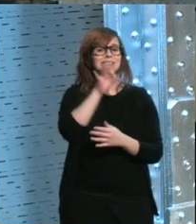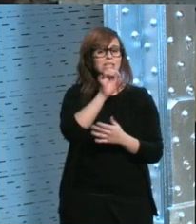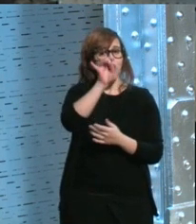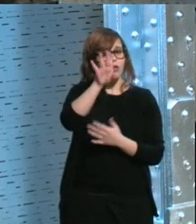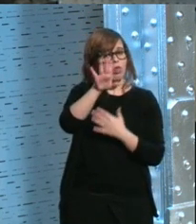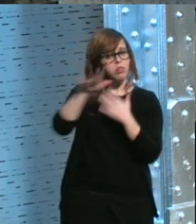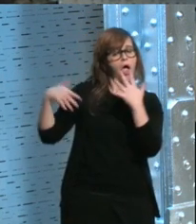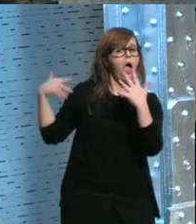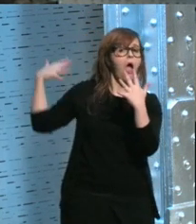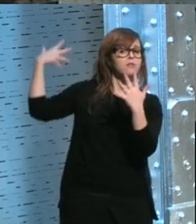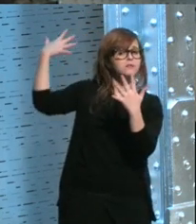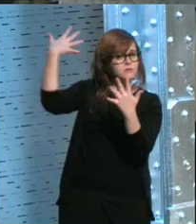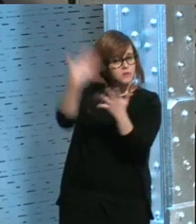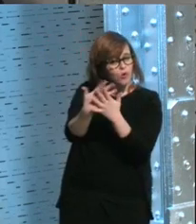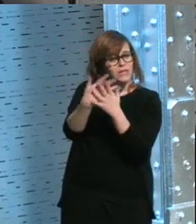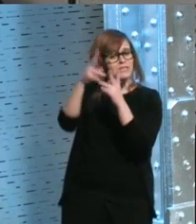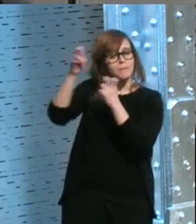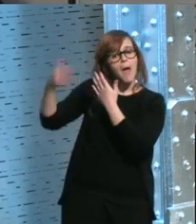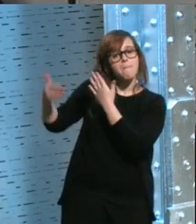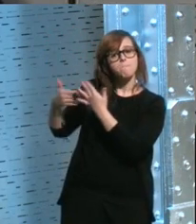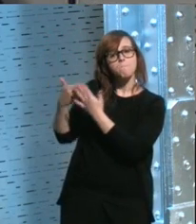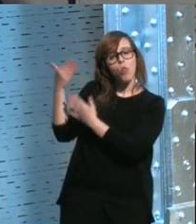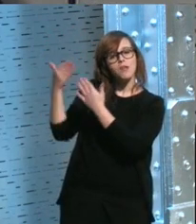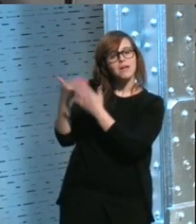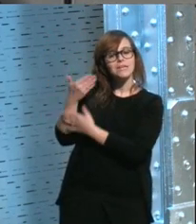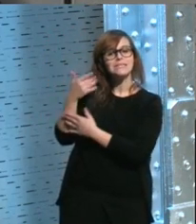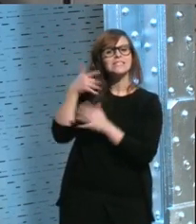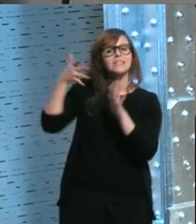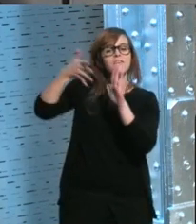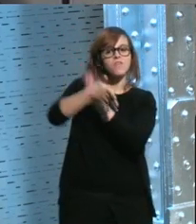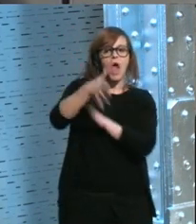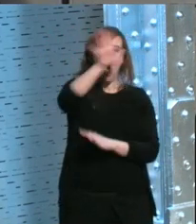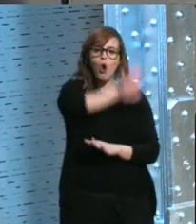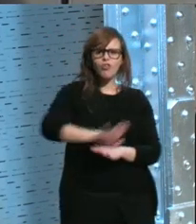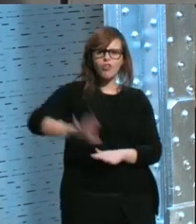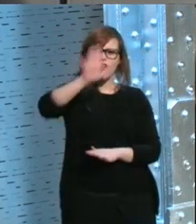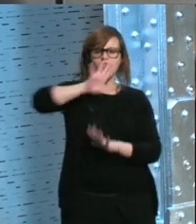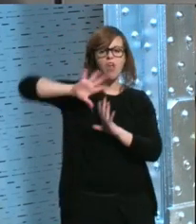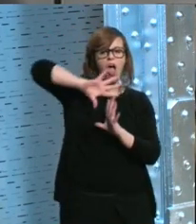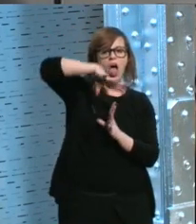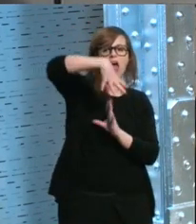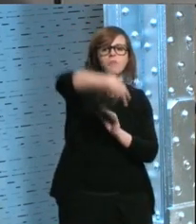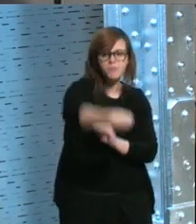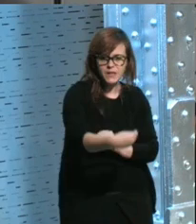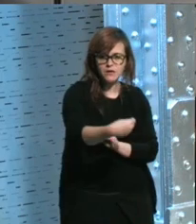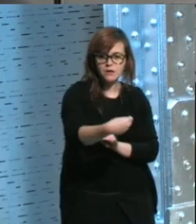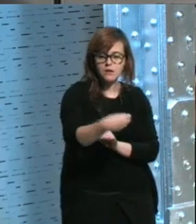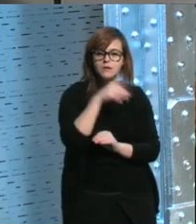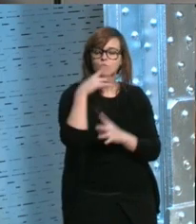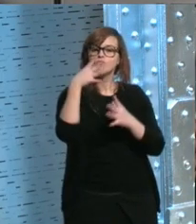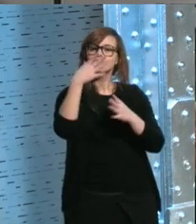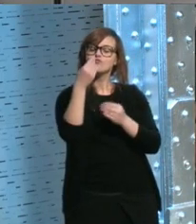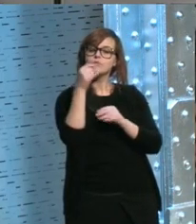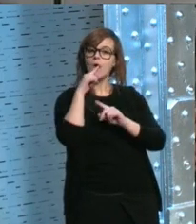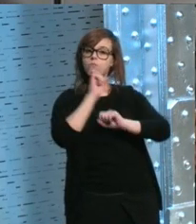sido identificable con occidentalización, lo cual era una razón para rechazarla. Cuando una